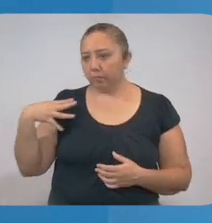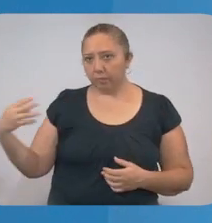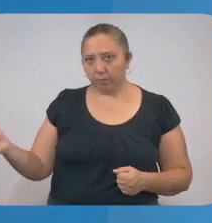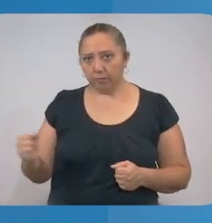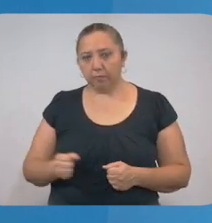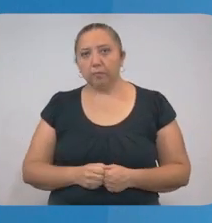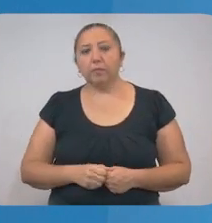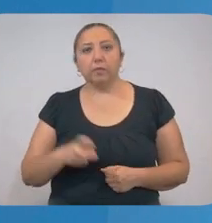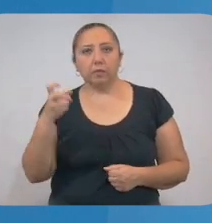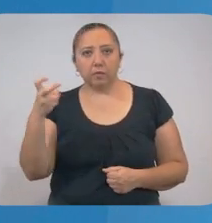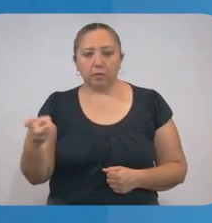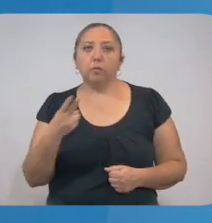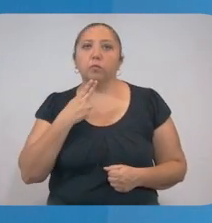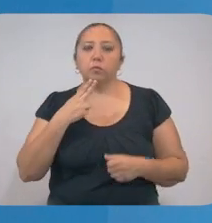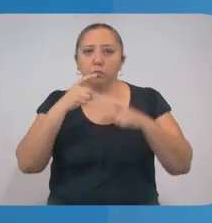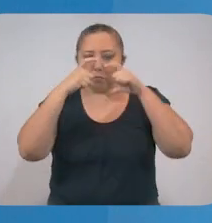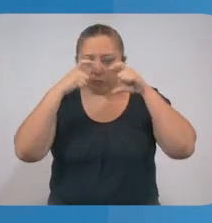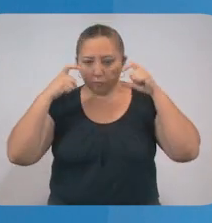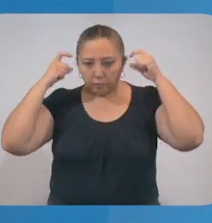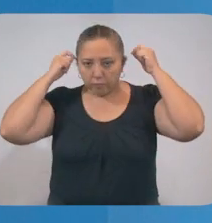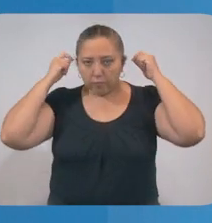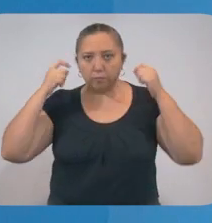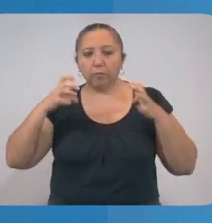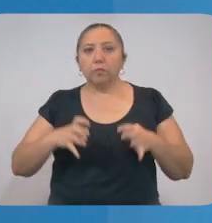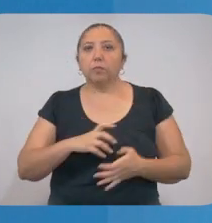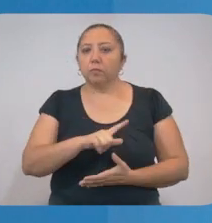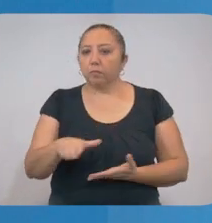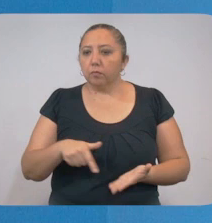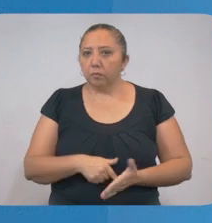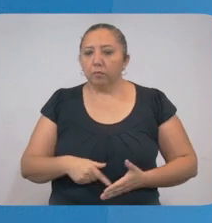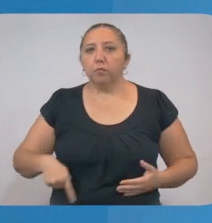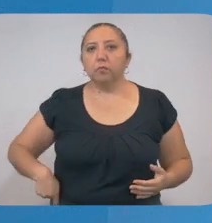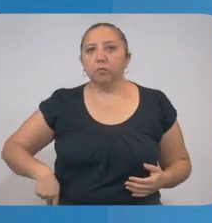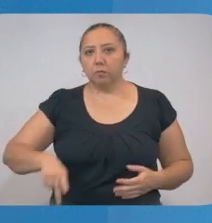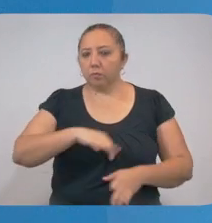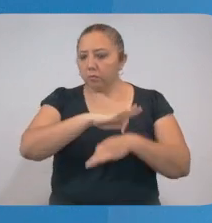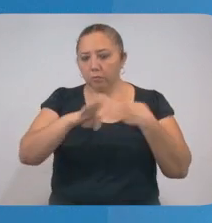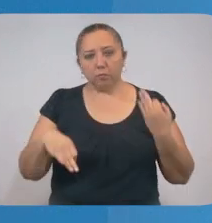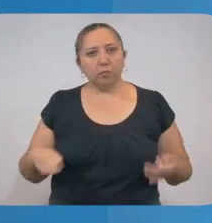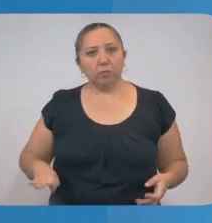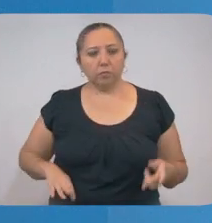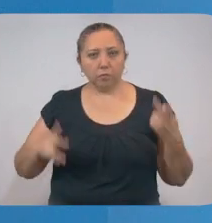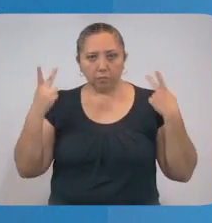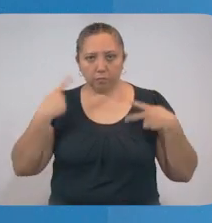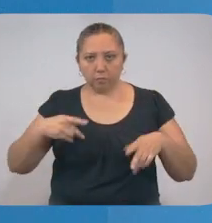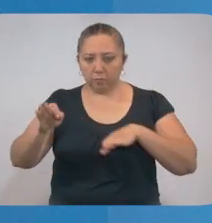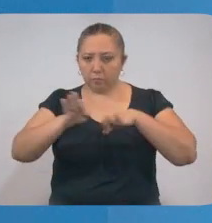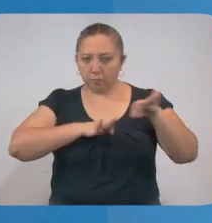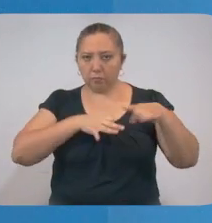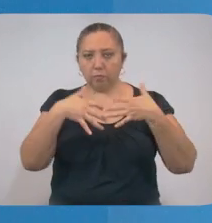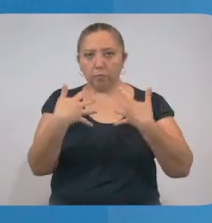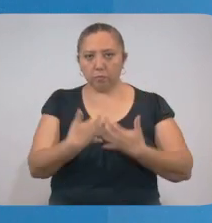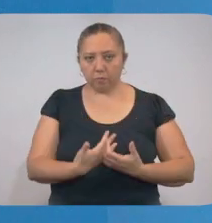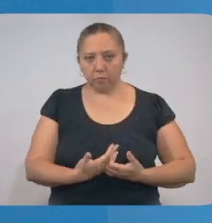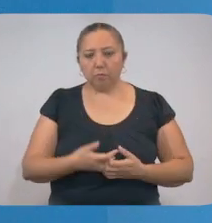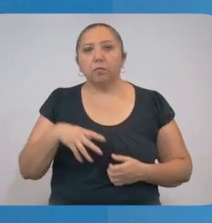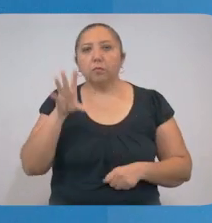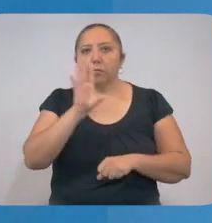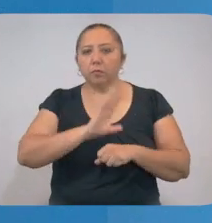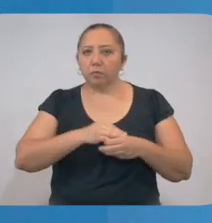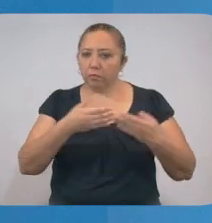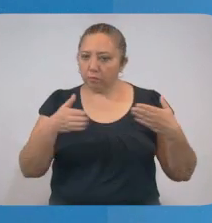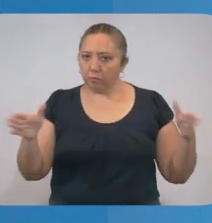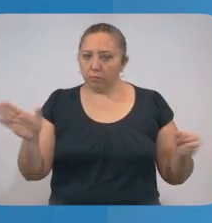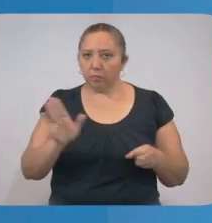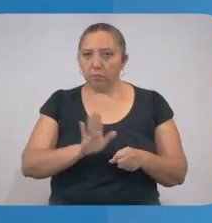tumen, kutak pahalwa mako bi, utsoko tushane, hach unahu beikuntate empresa bo tumen lali tanu meyahobe. Beshan, le masho kunok hok on